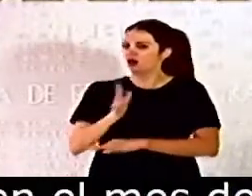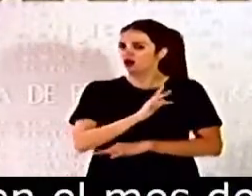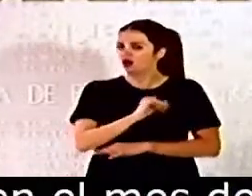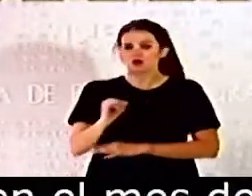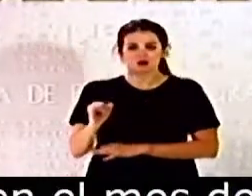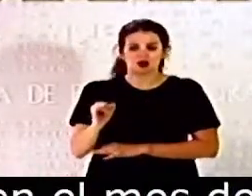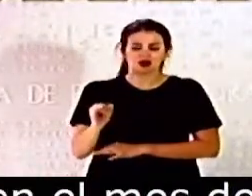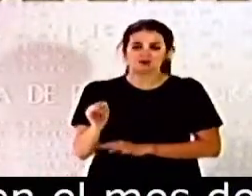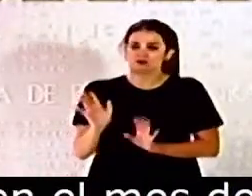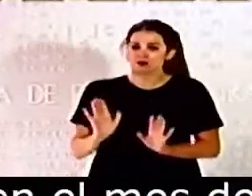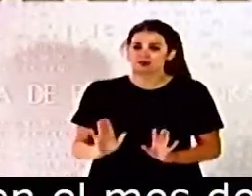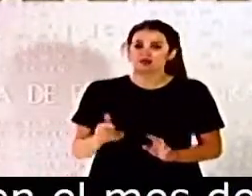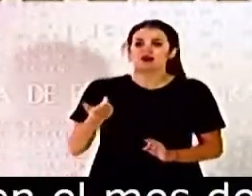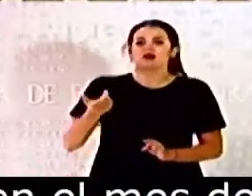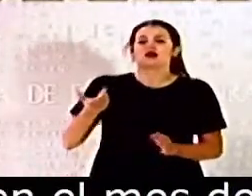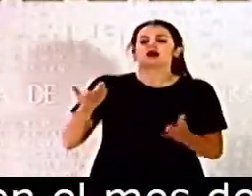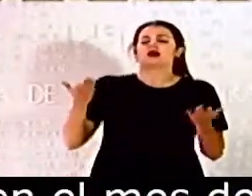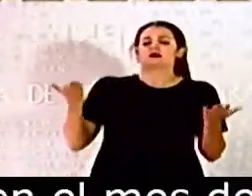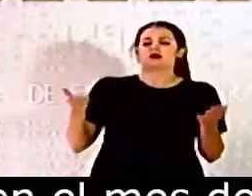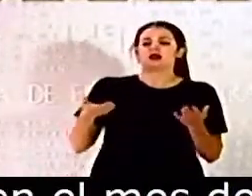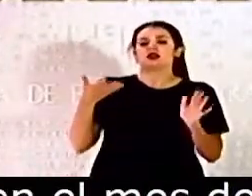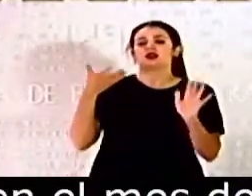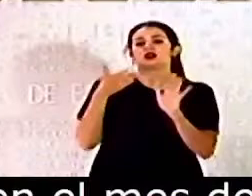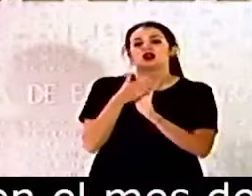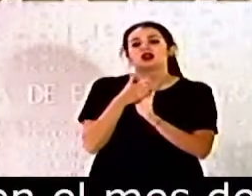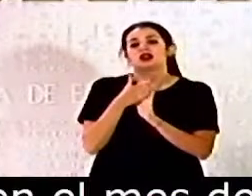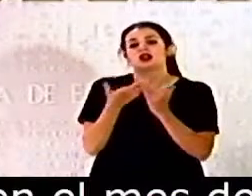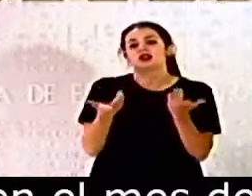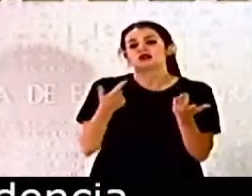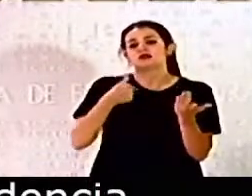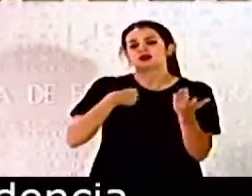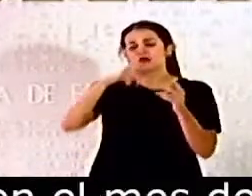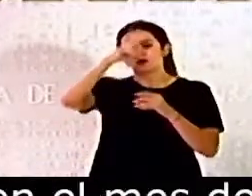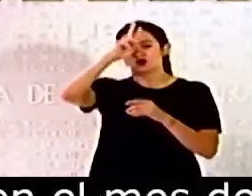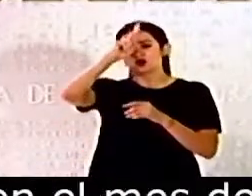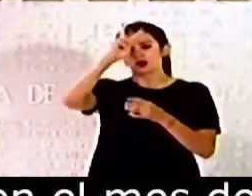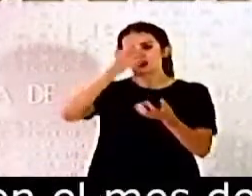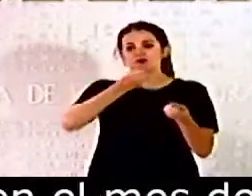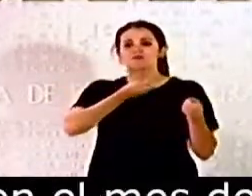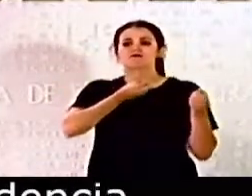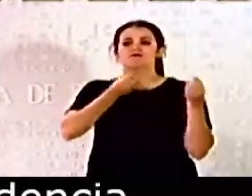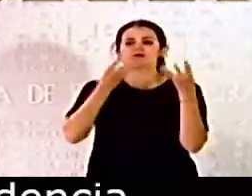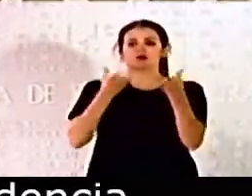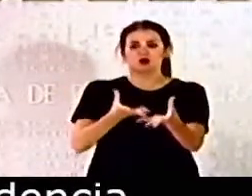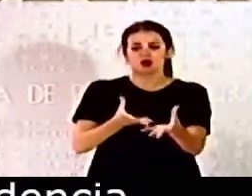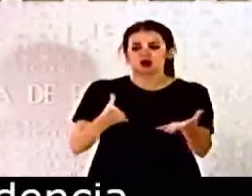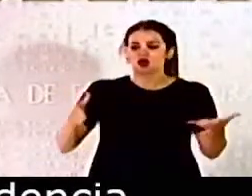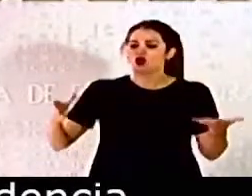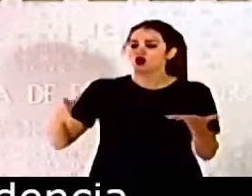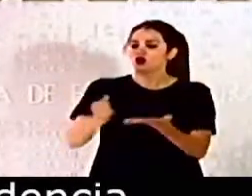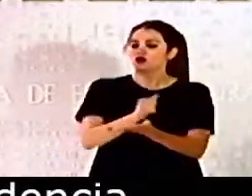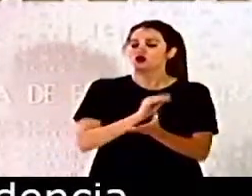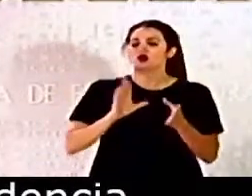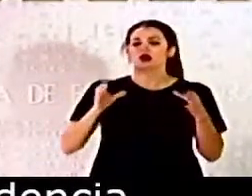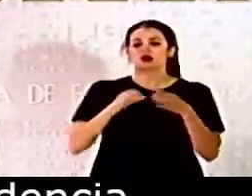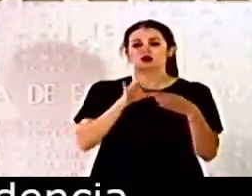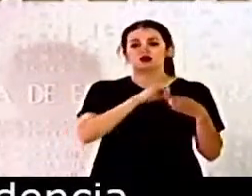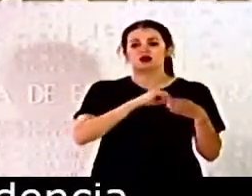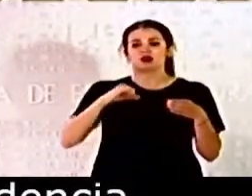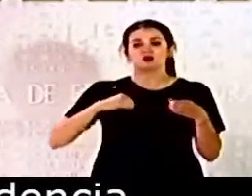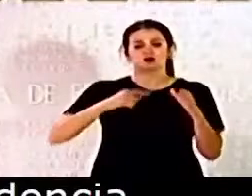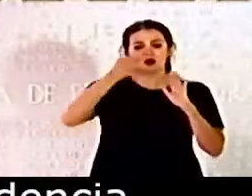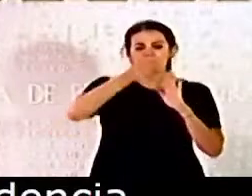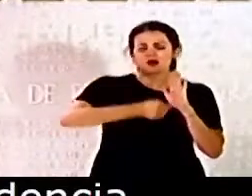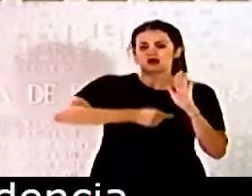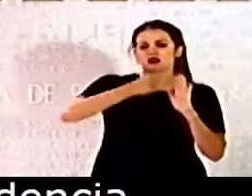Por lo tanto, manifestar esa preocupación y decirle que todas las comunidades autónomas están tomando medidas muy